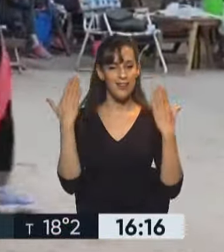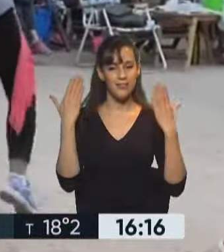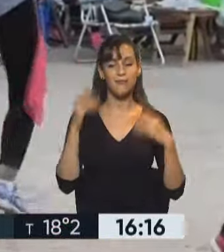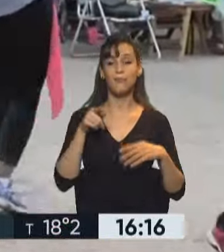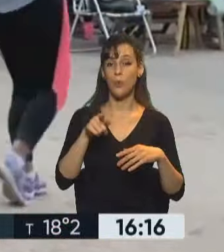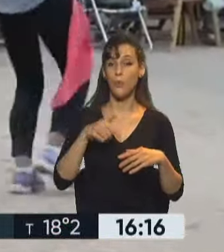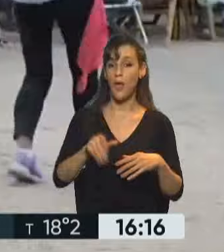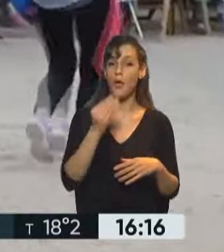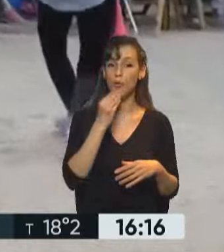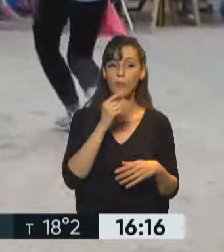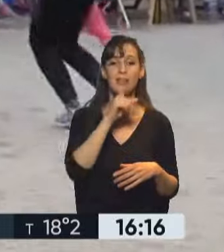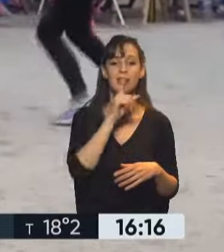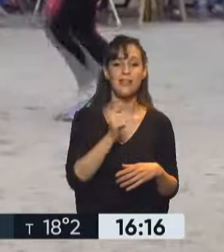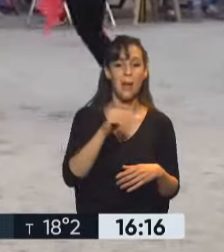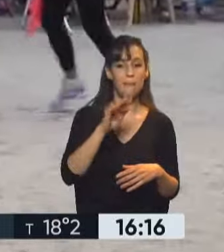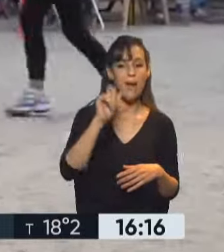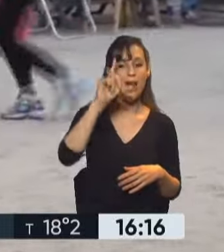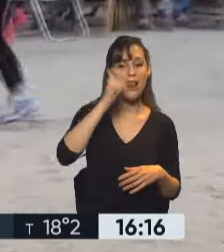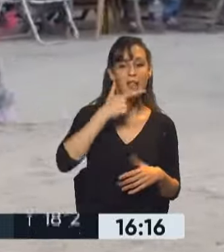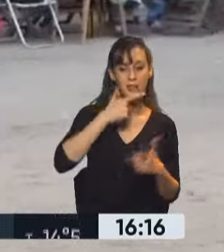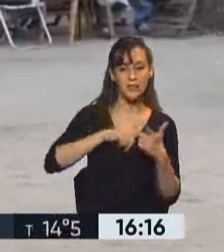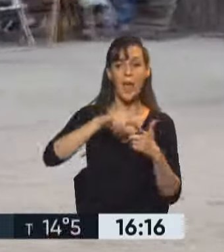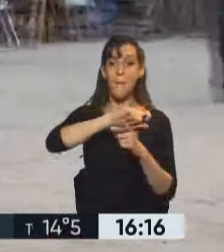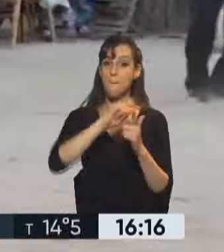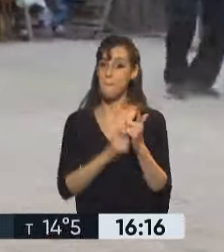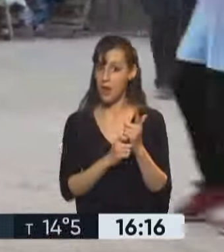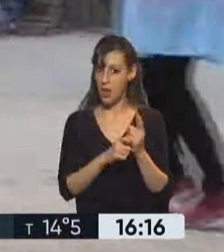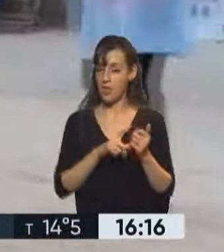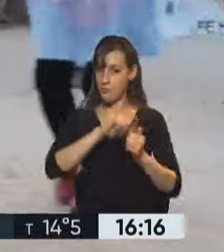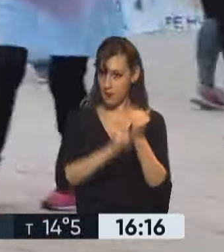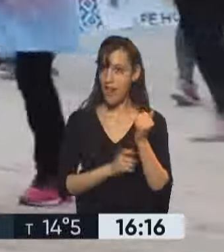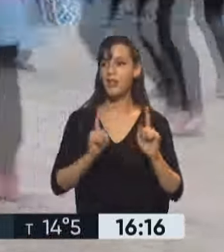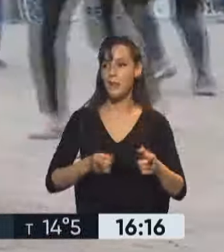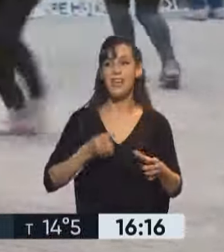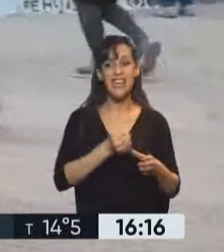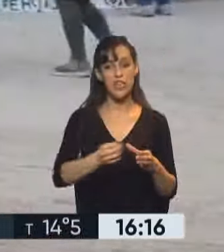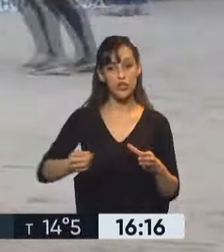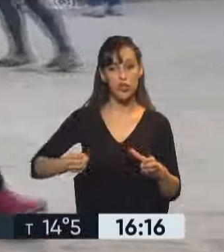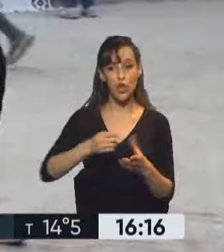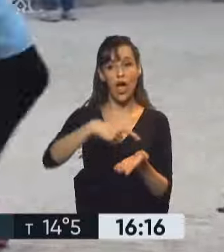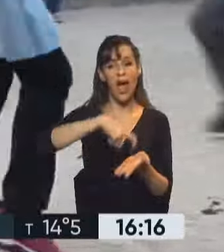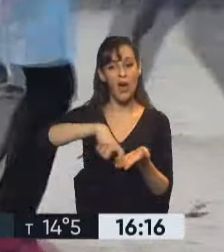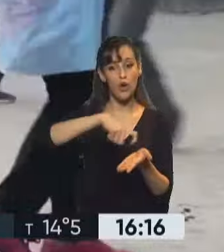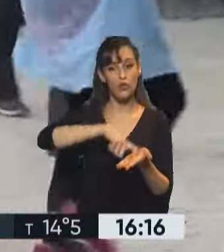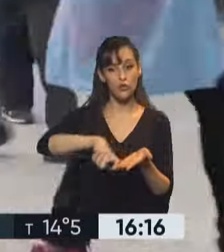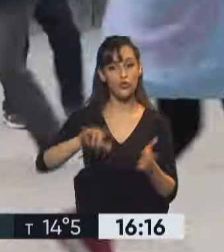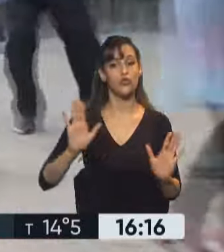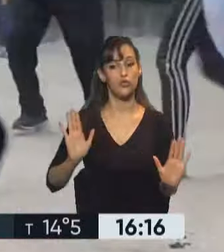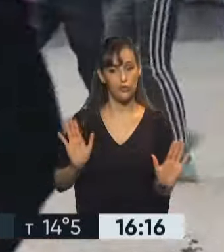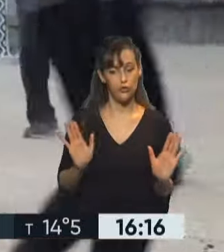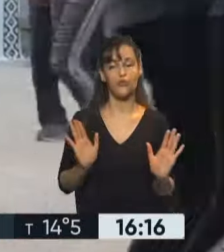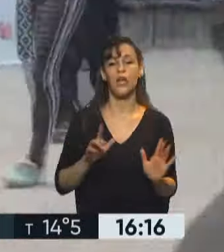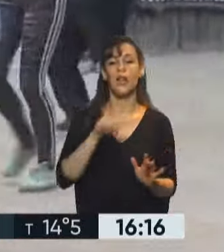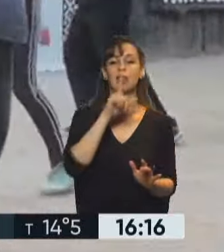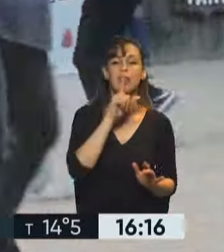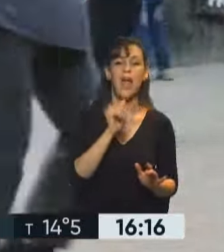comer tamales, que vas a comer empanada, y hay un guiso, el guiso de arroz me lo tienes que comer. El guiso de arroz, me quiere hacer probar el guiso de arroz, aparte de los